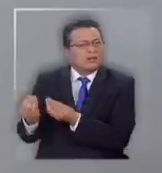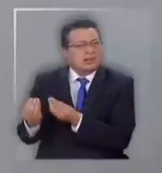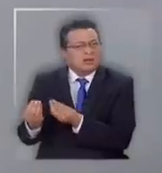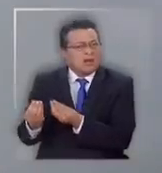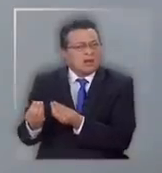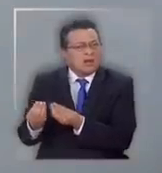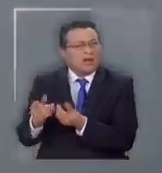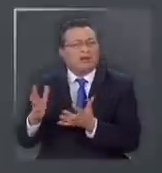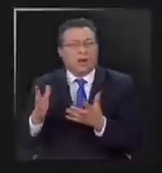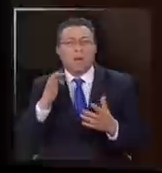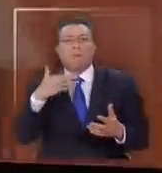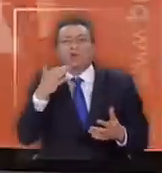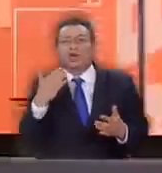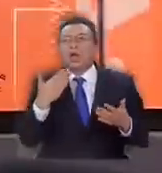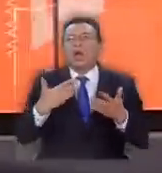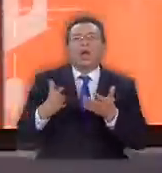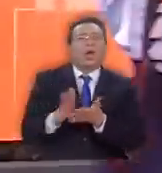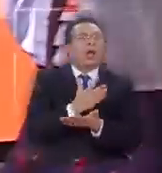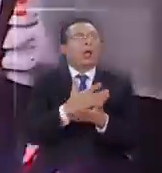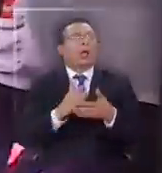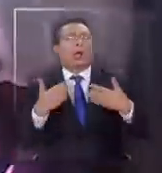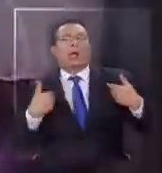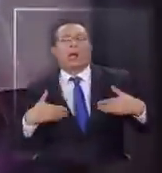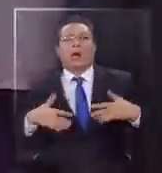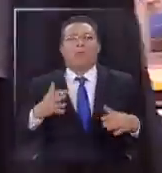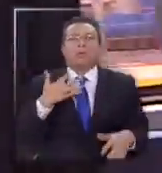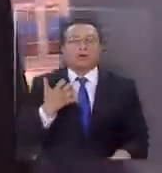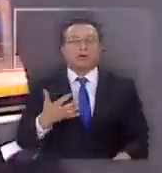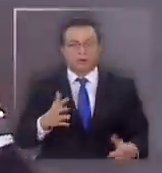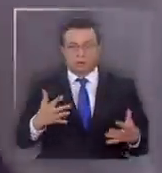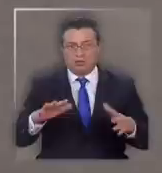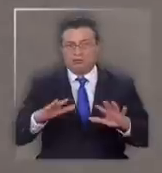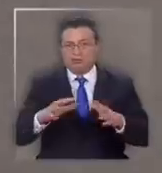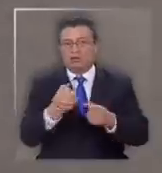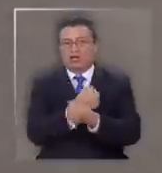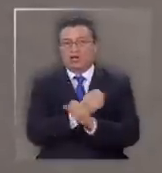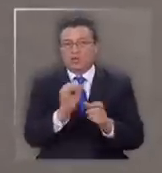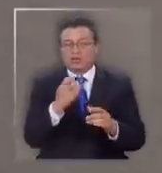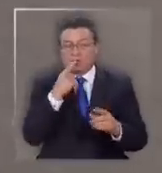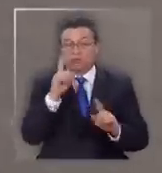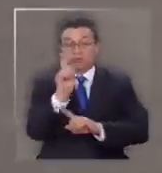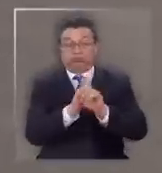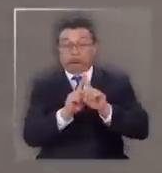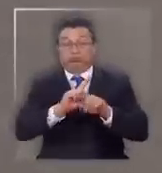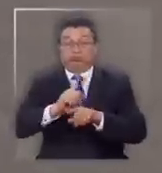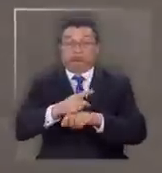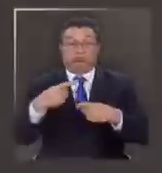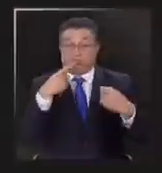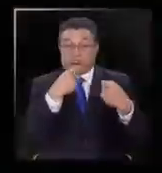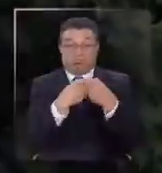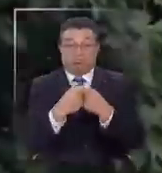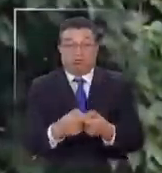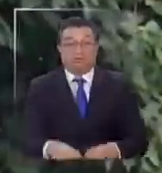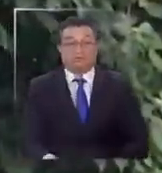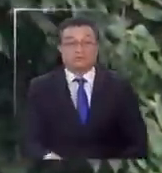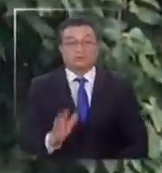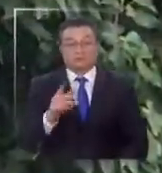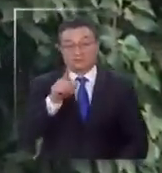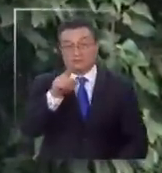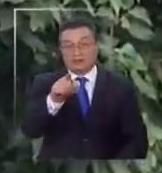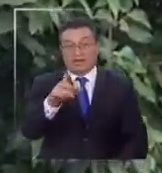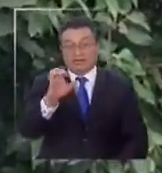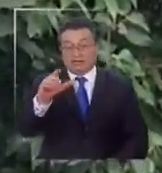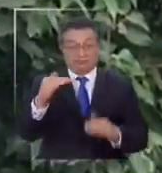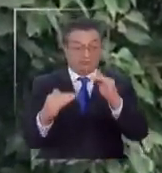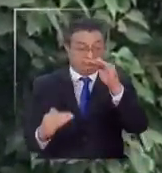se actúa con tanta desprolijidad? Polémica solicitud de renuncia que trajo inmediatas reacciones. Me parece que ella no ha